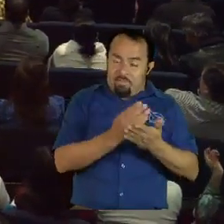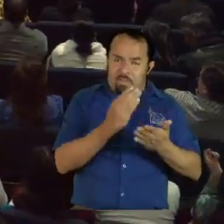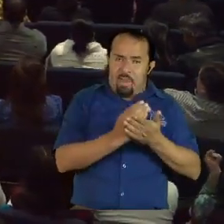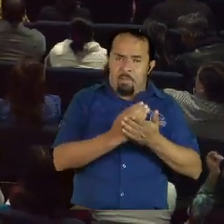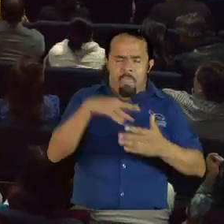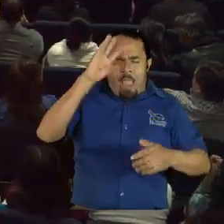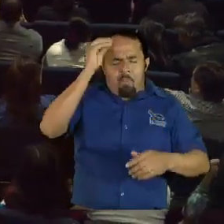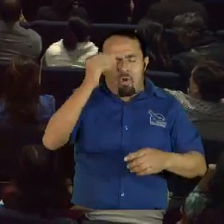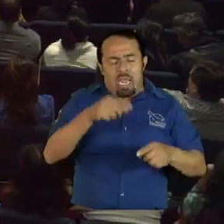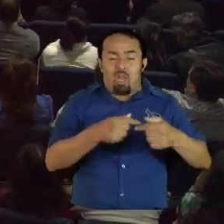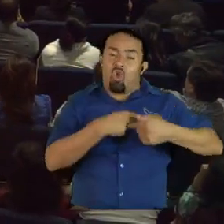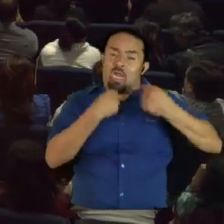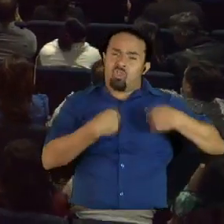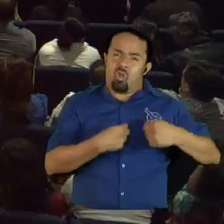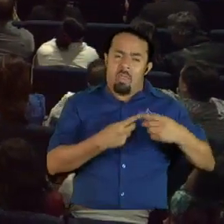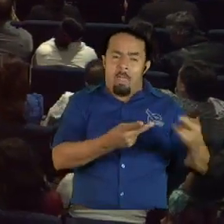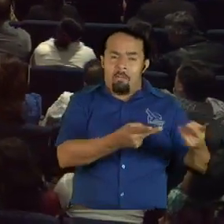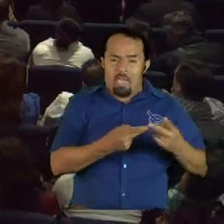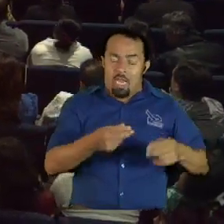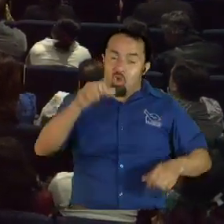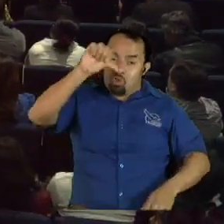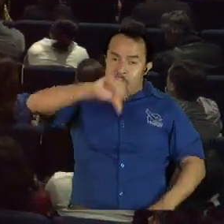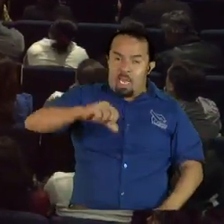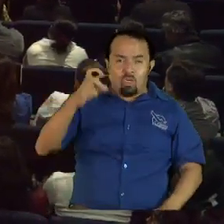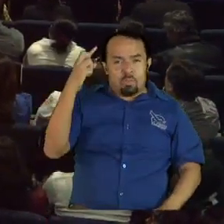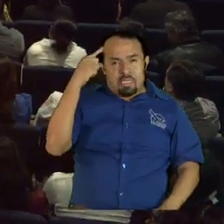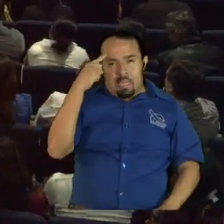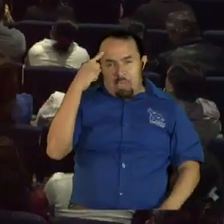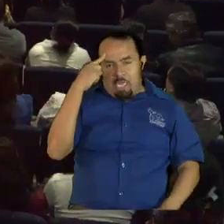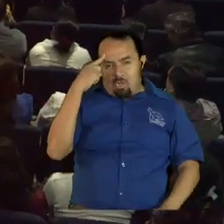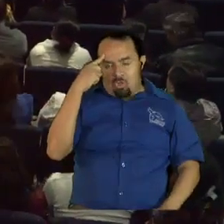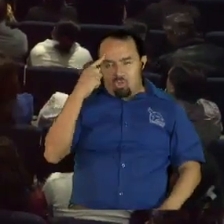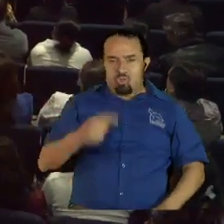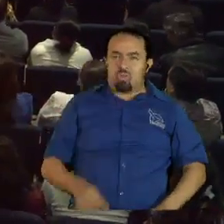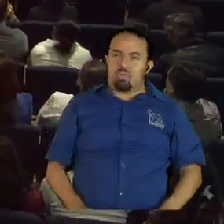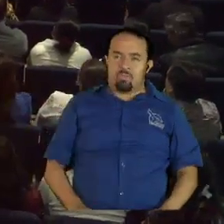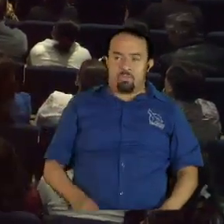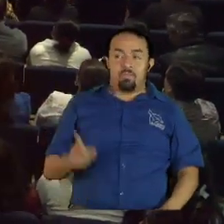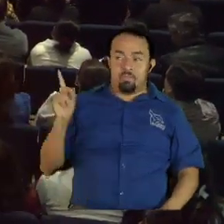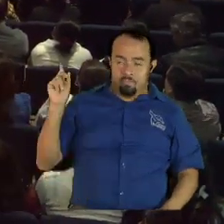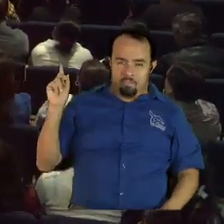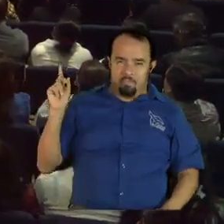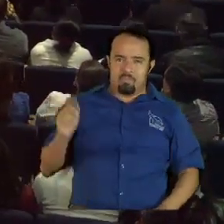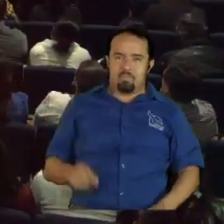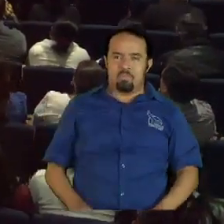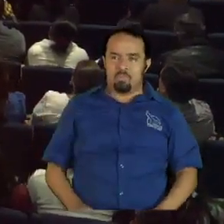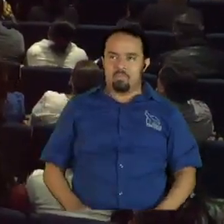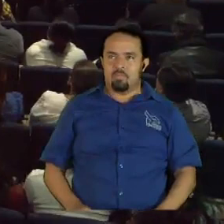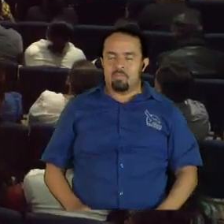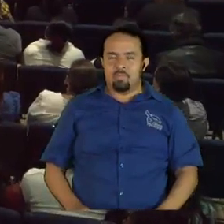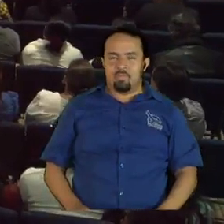porque del corazón provienen los malos pensamientos. Vaya, pues ahí nos arrastró a todos.